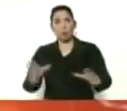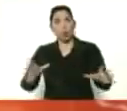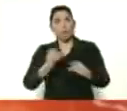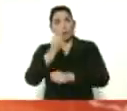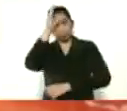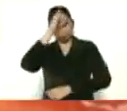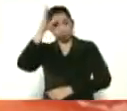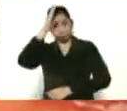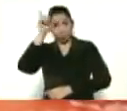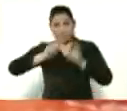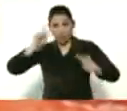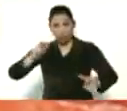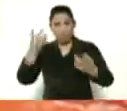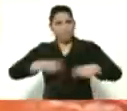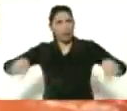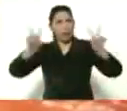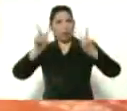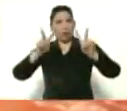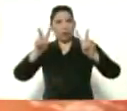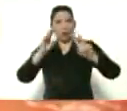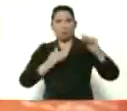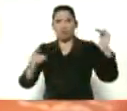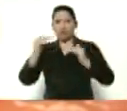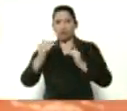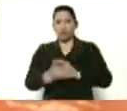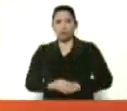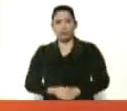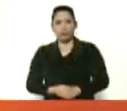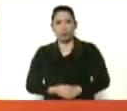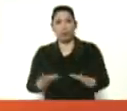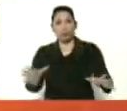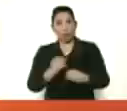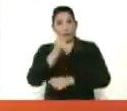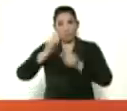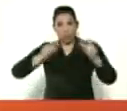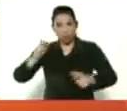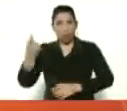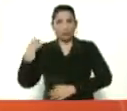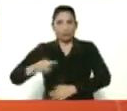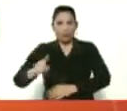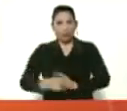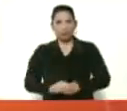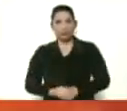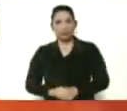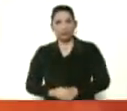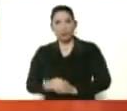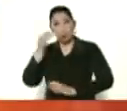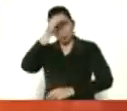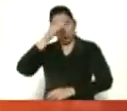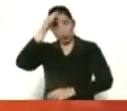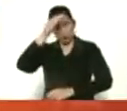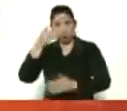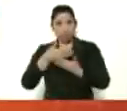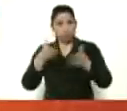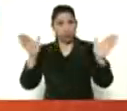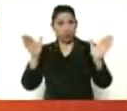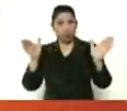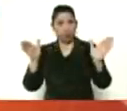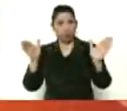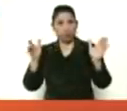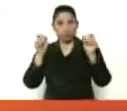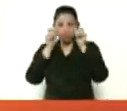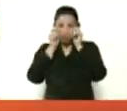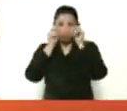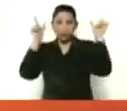conciencia de la gente, en los valores morales. Confío en que la gente tiene su, su conciencia abierta.